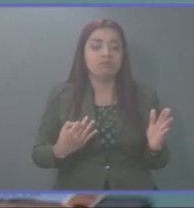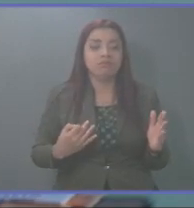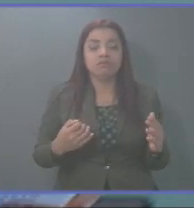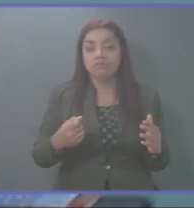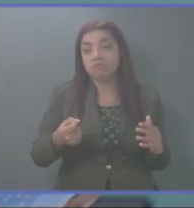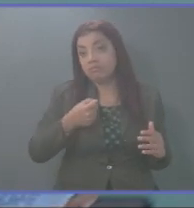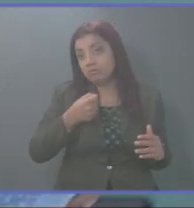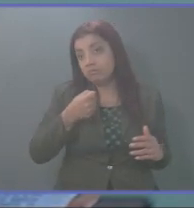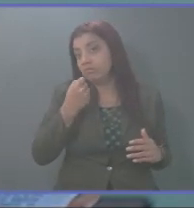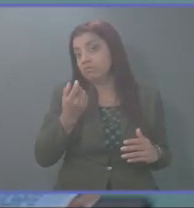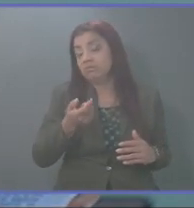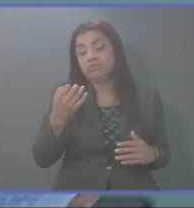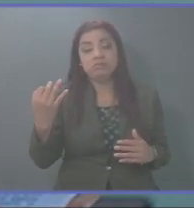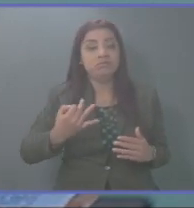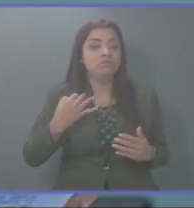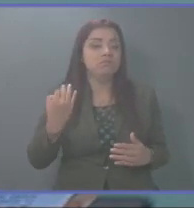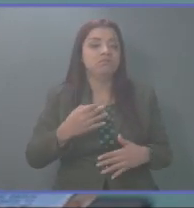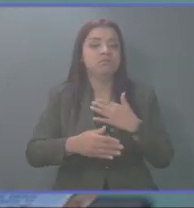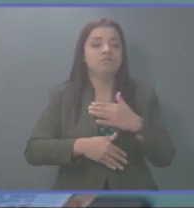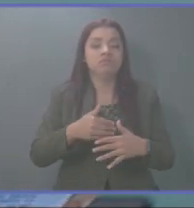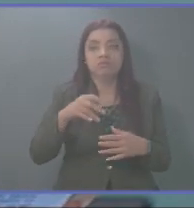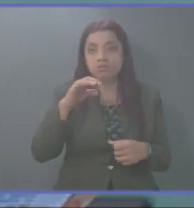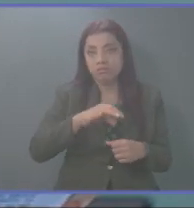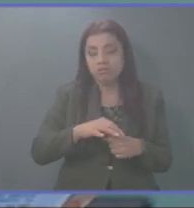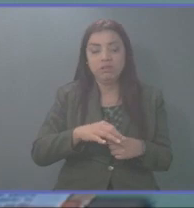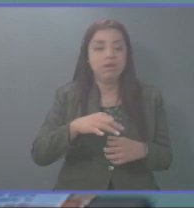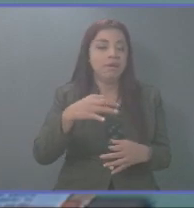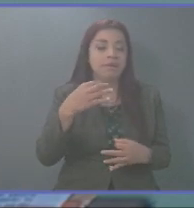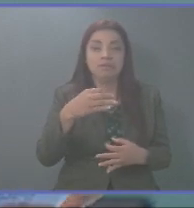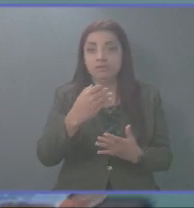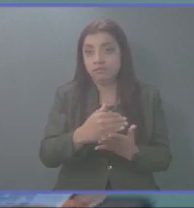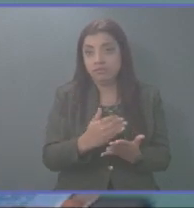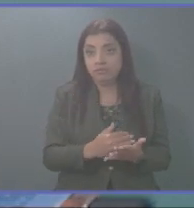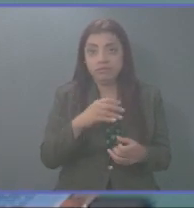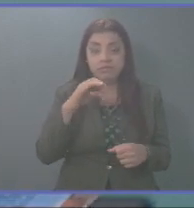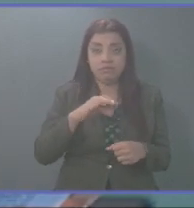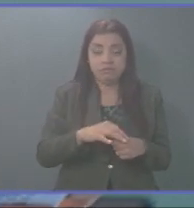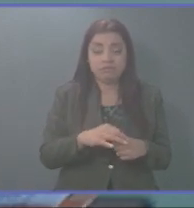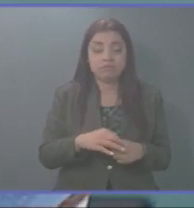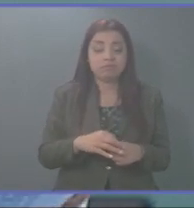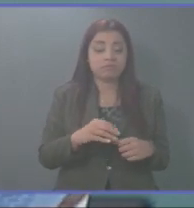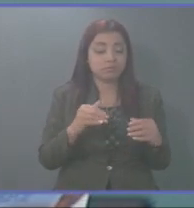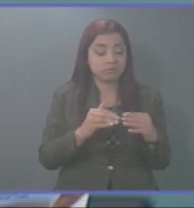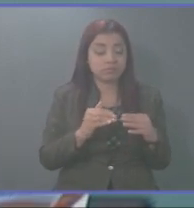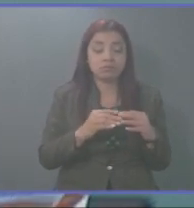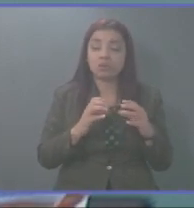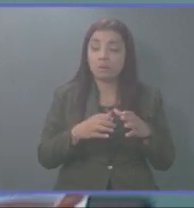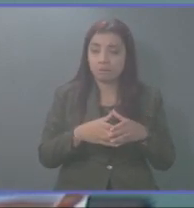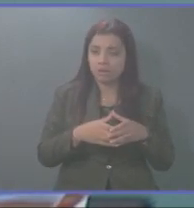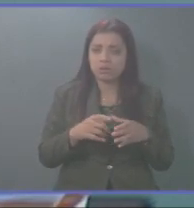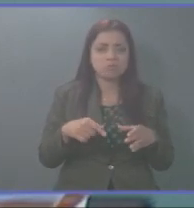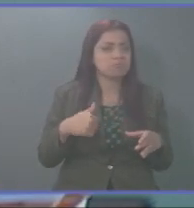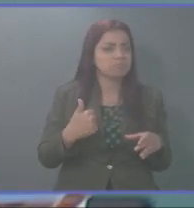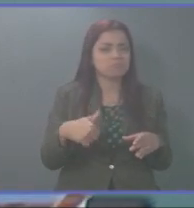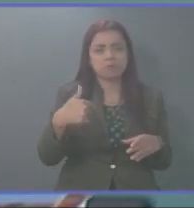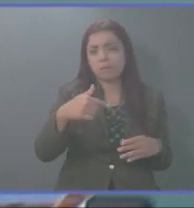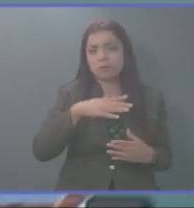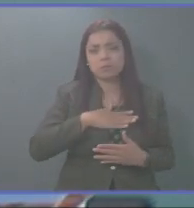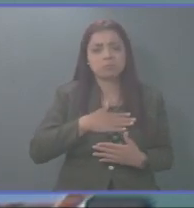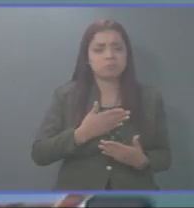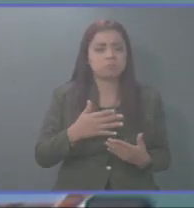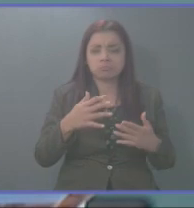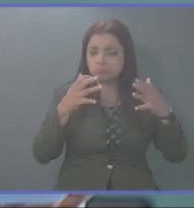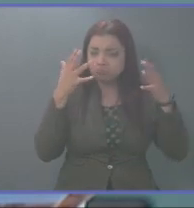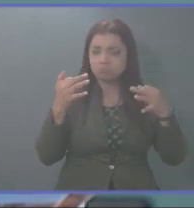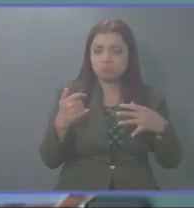exigibles, integración de organismos electorales, papelería electoral. Al interior de la comisión siempre prevaleció la convicción de